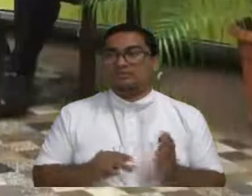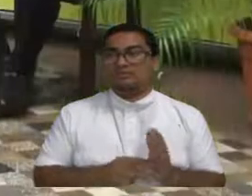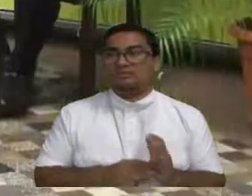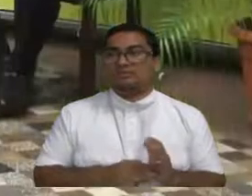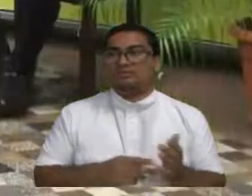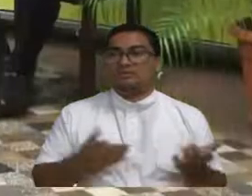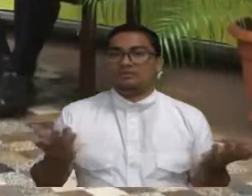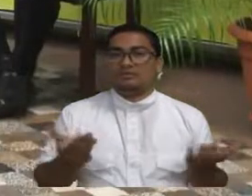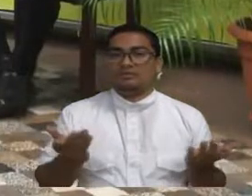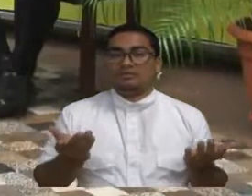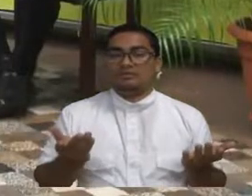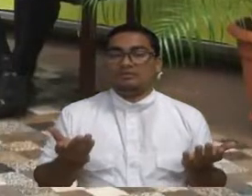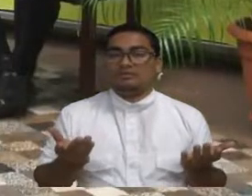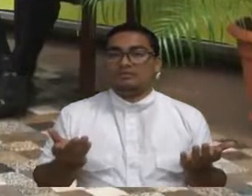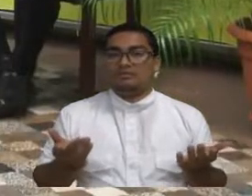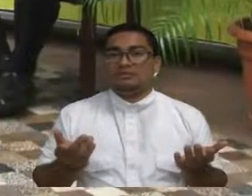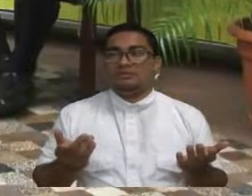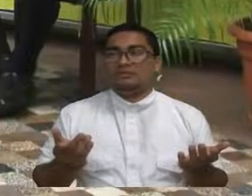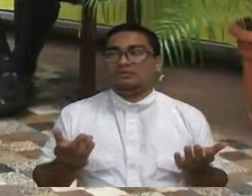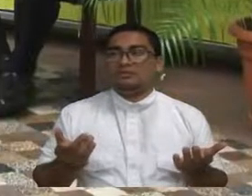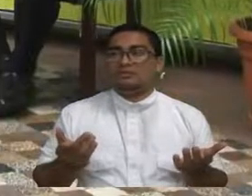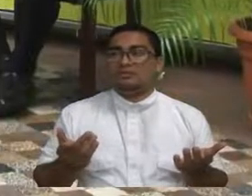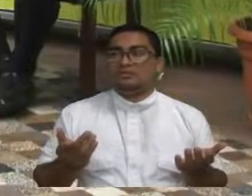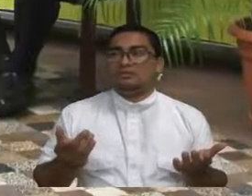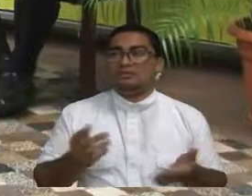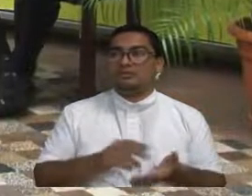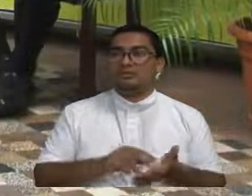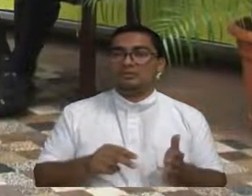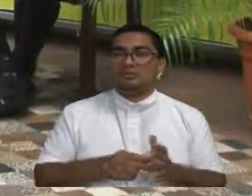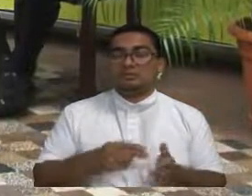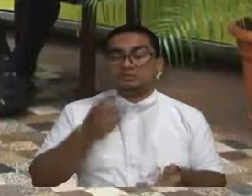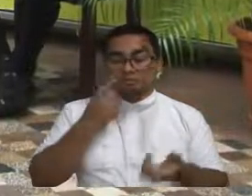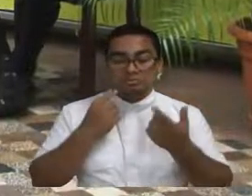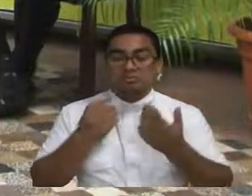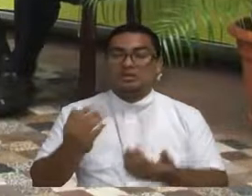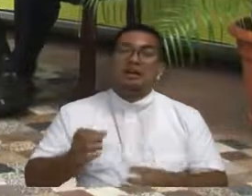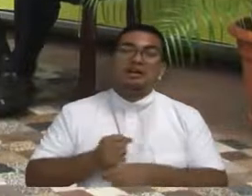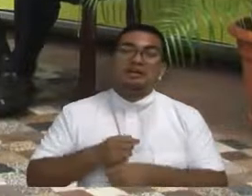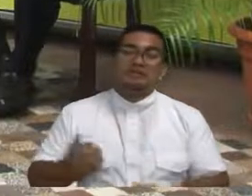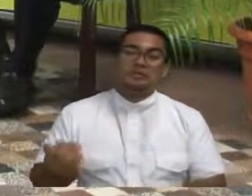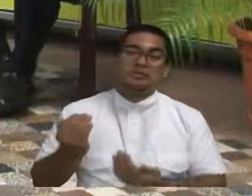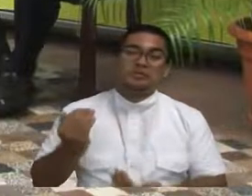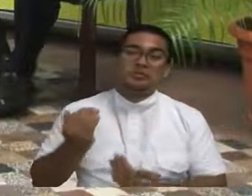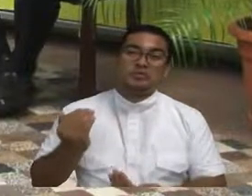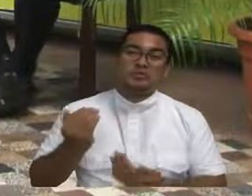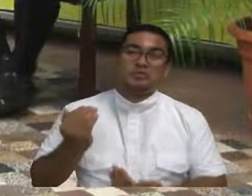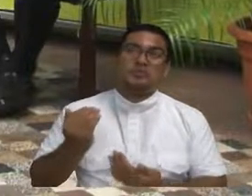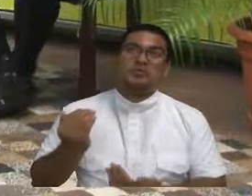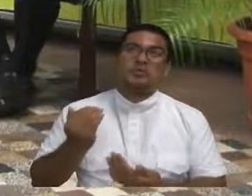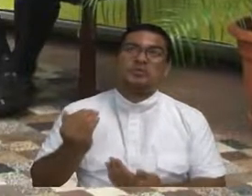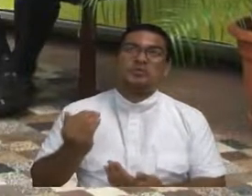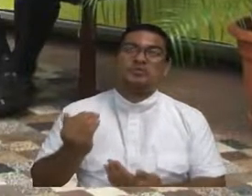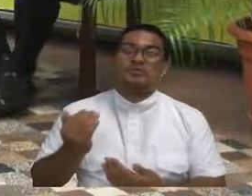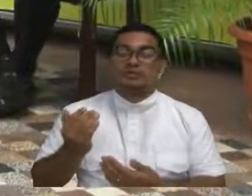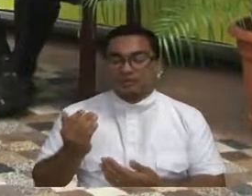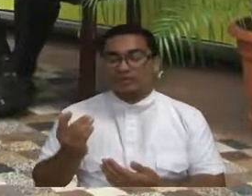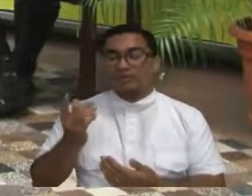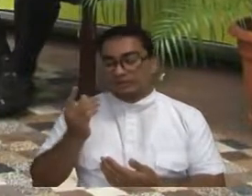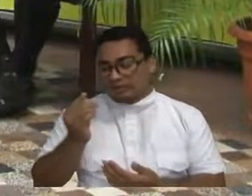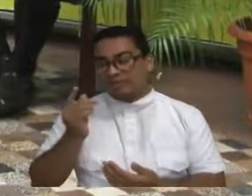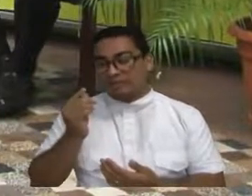más, porque no reciben realmente el cuidado de calidad que deberían de recibir. Un niño que llora más, que no duerme bien,